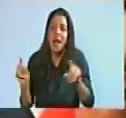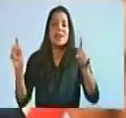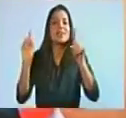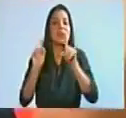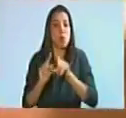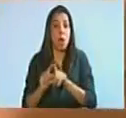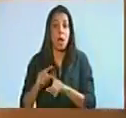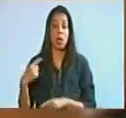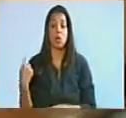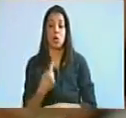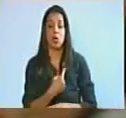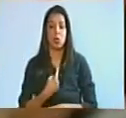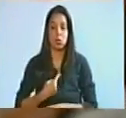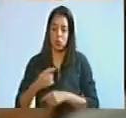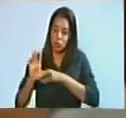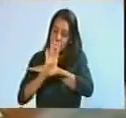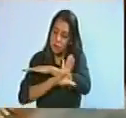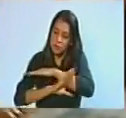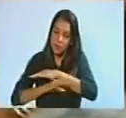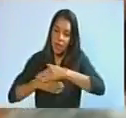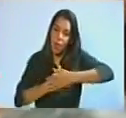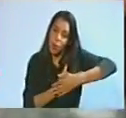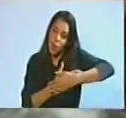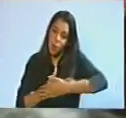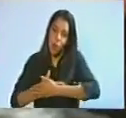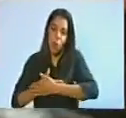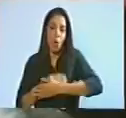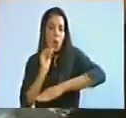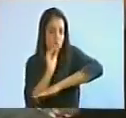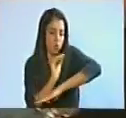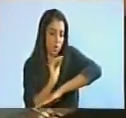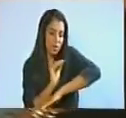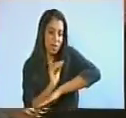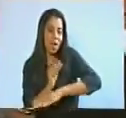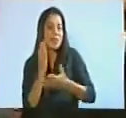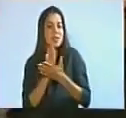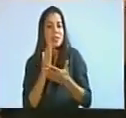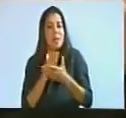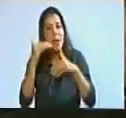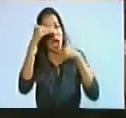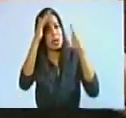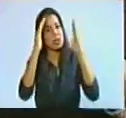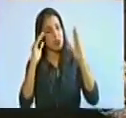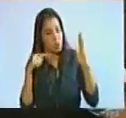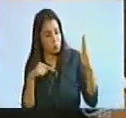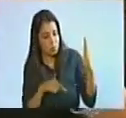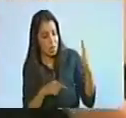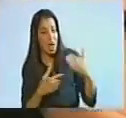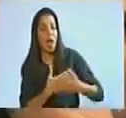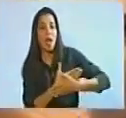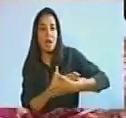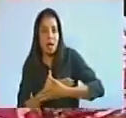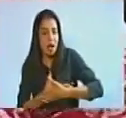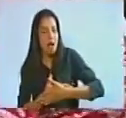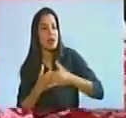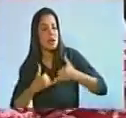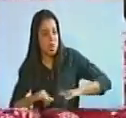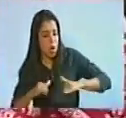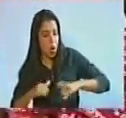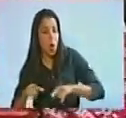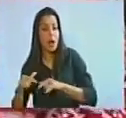como nosotros los acobijamos, así como nosotros estamos siempre al servicio de esos